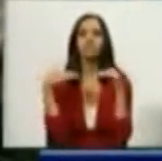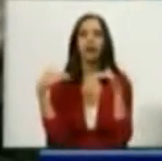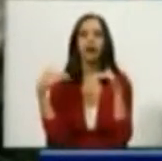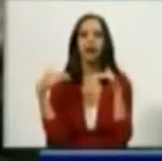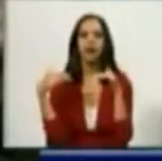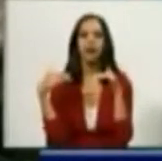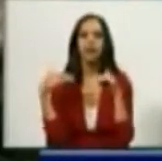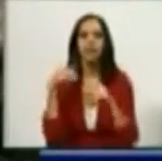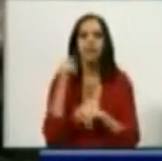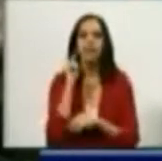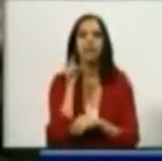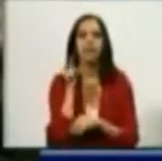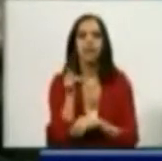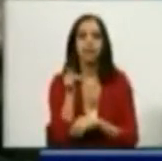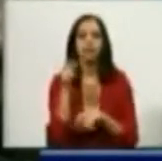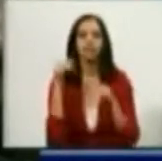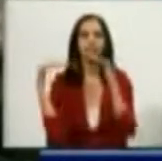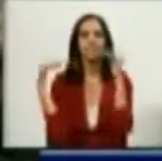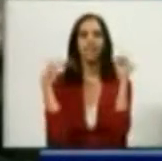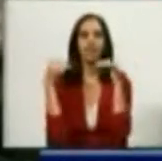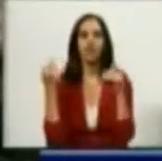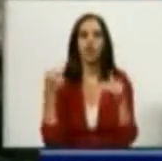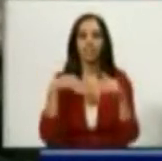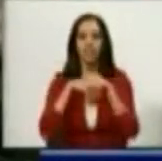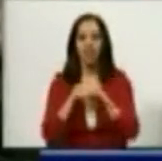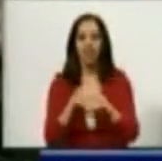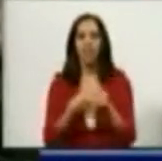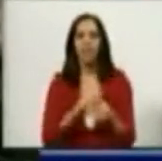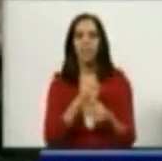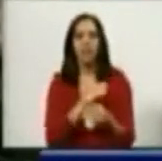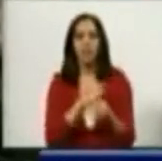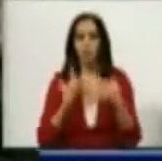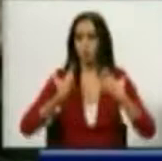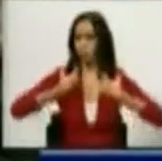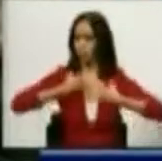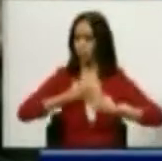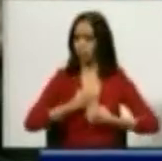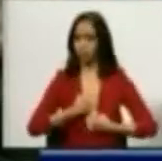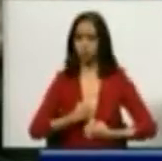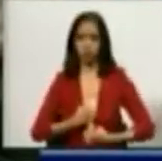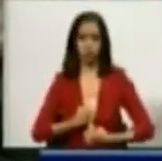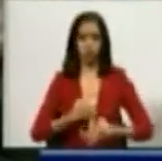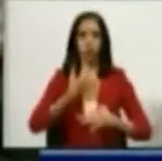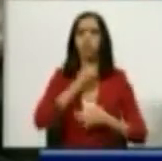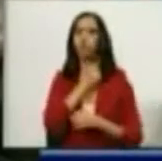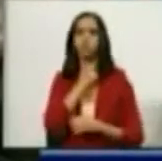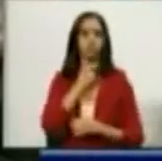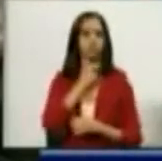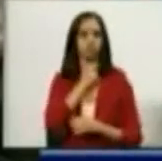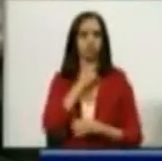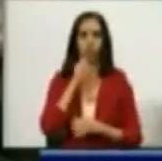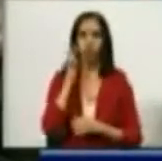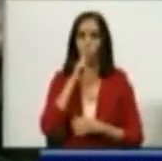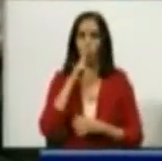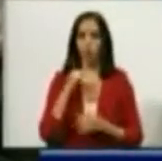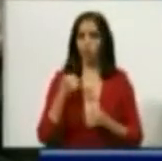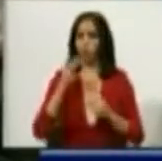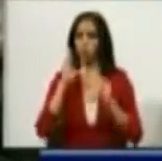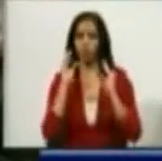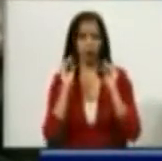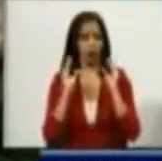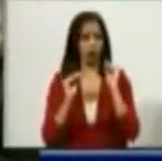es un terrorista y lo tienen en España y le y le ponen un flujo y le ponen una corbata roja y el tipo Habla